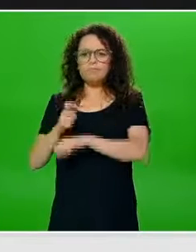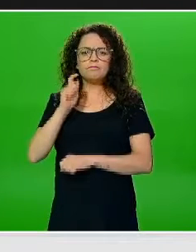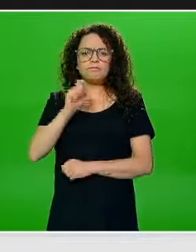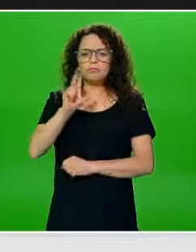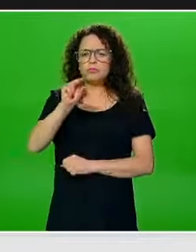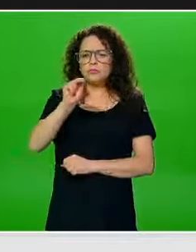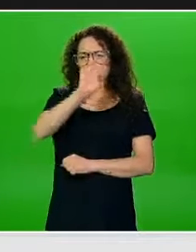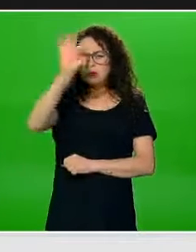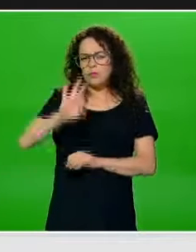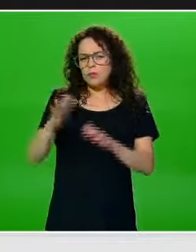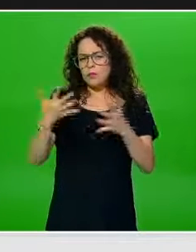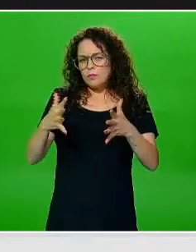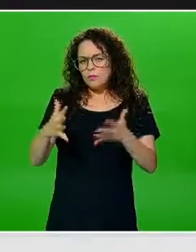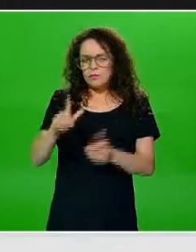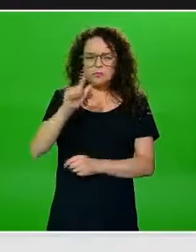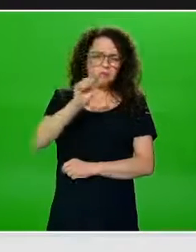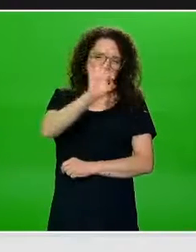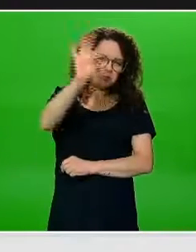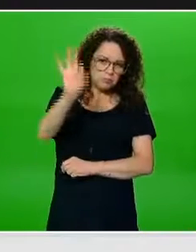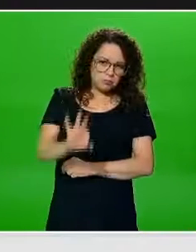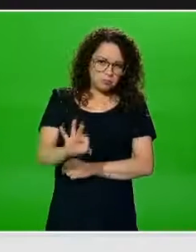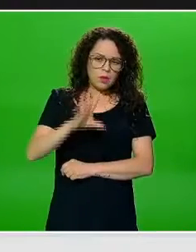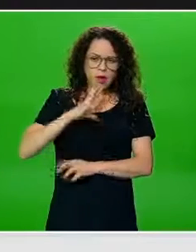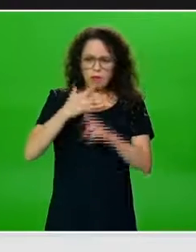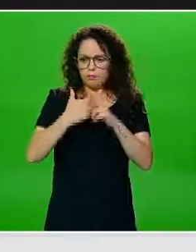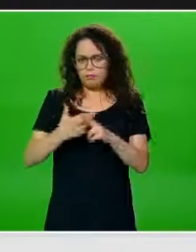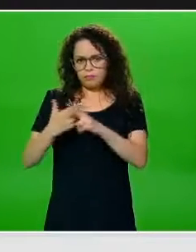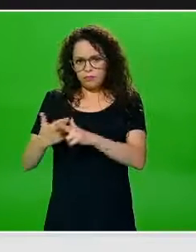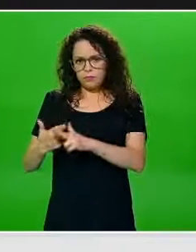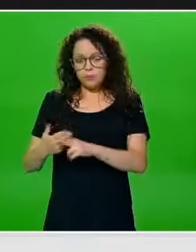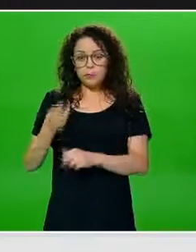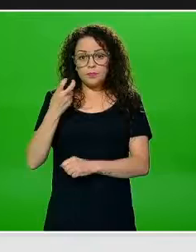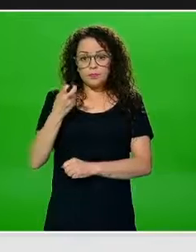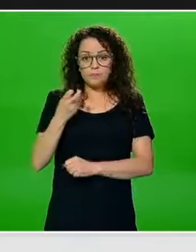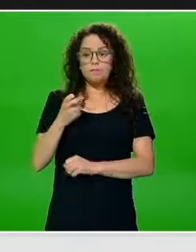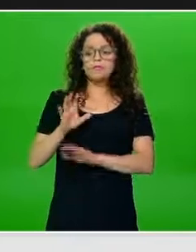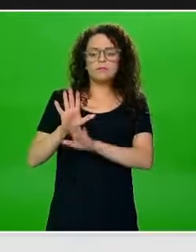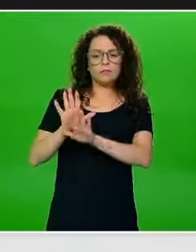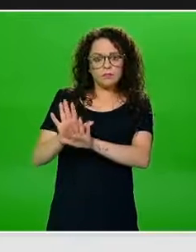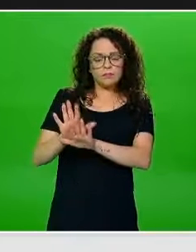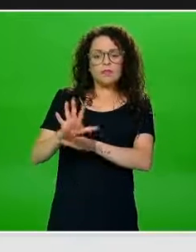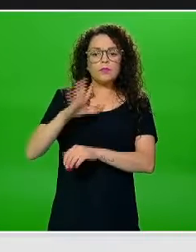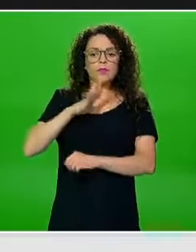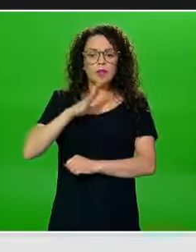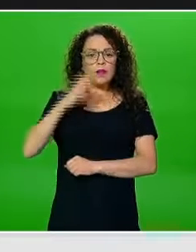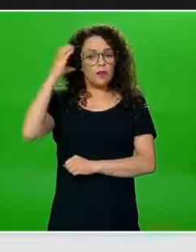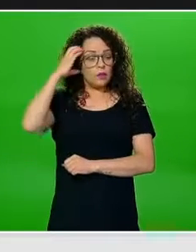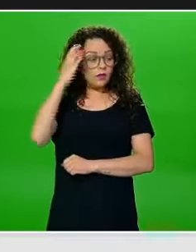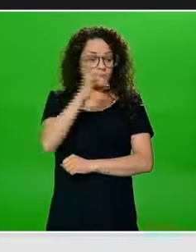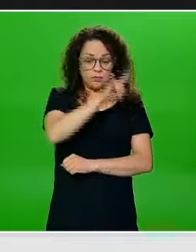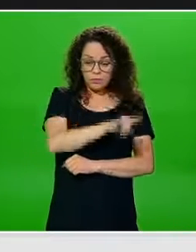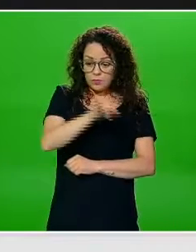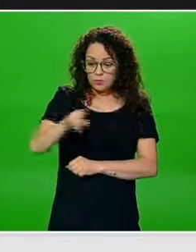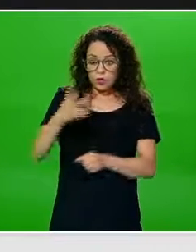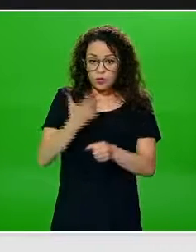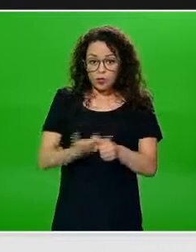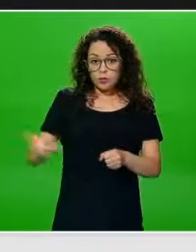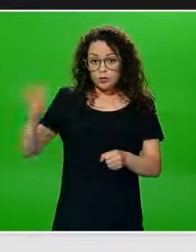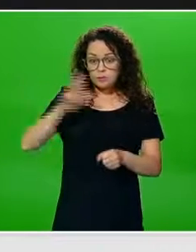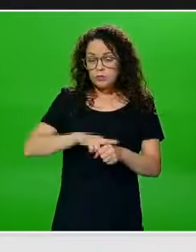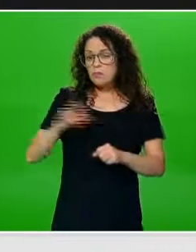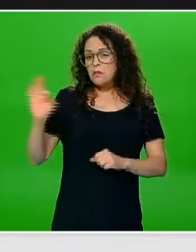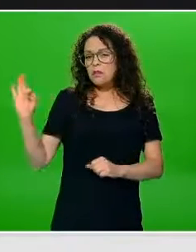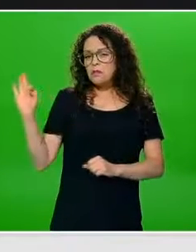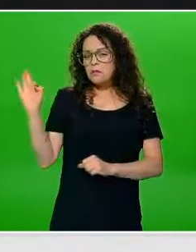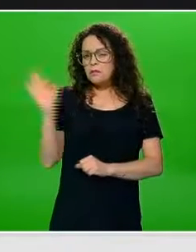80%, 70%, pues obviamente entonces van quedando en su momento camas de hospital que pudieran